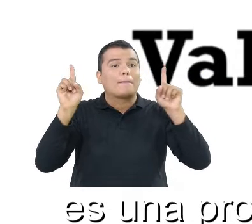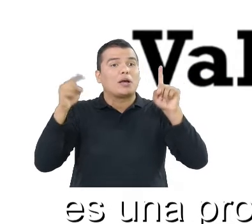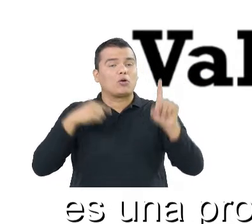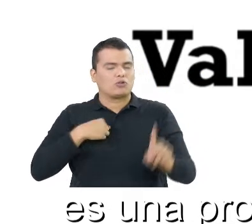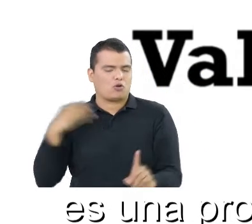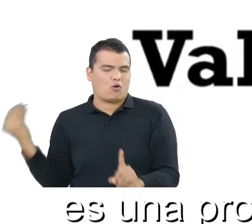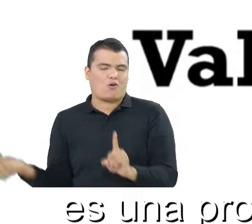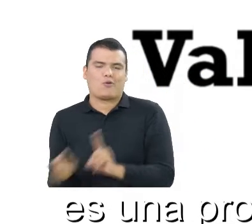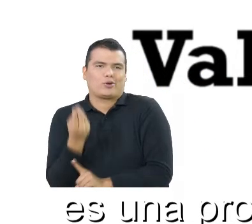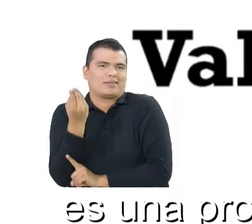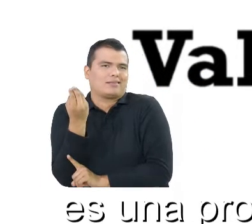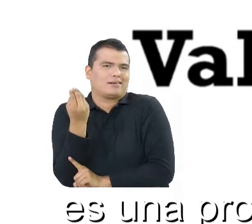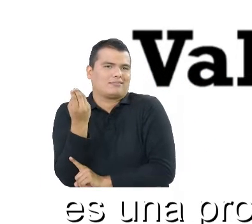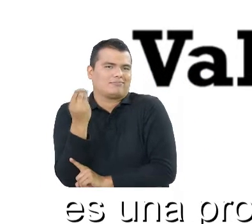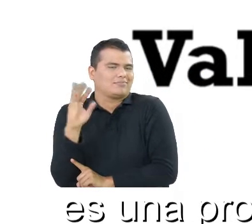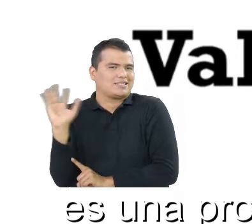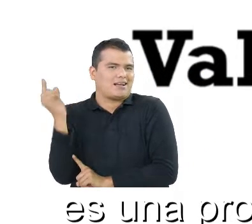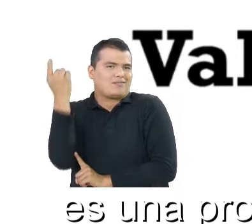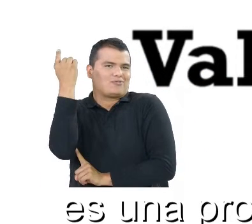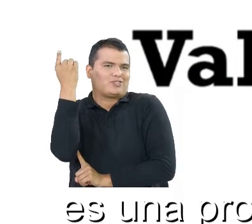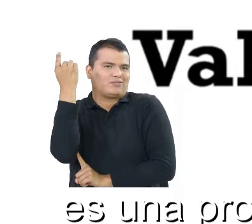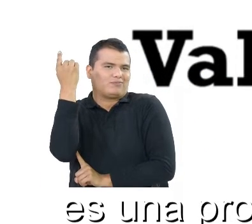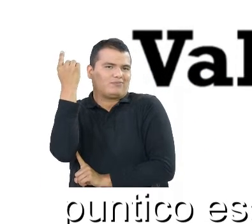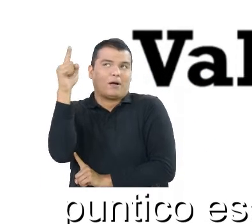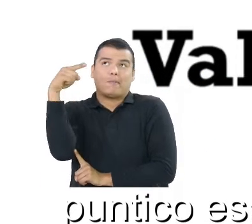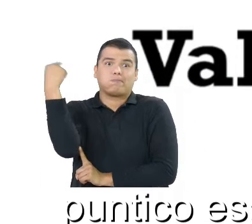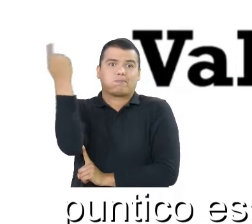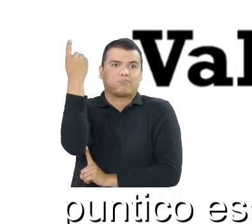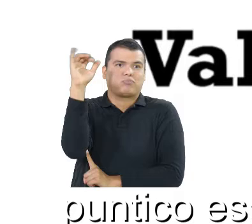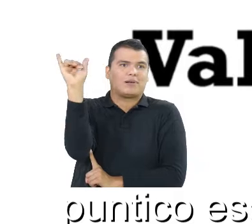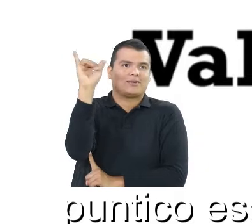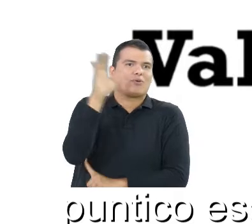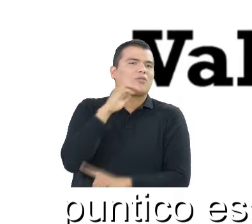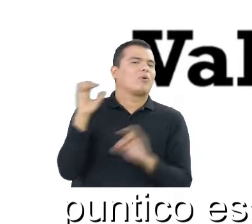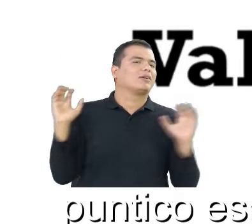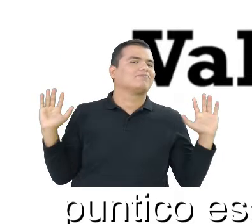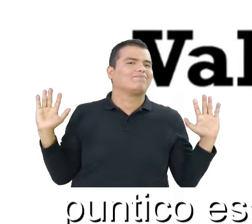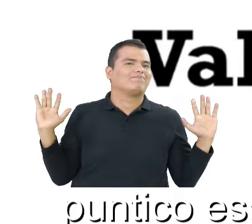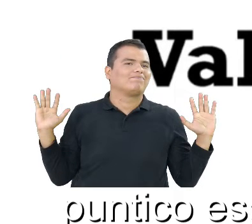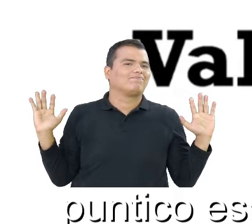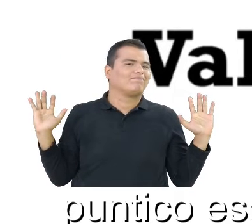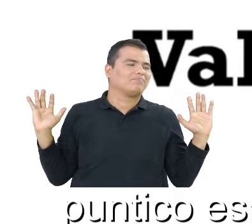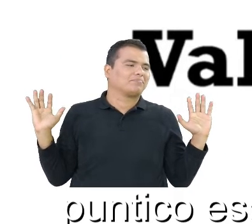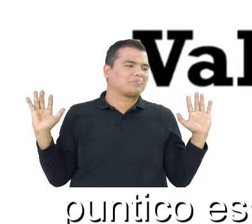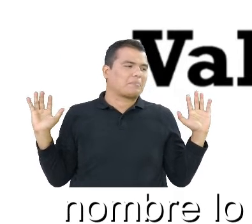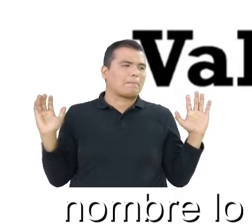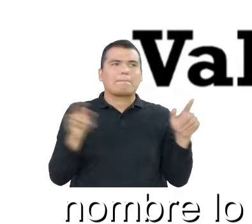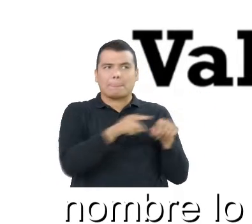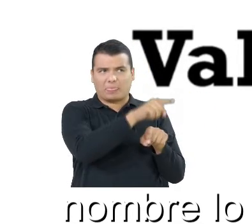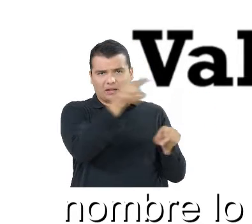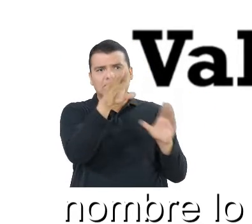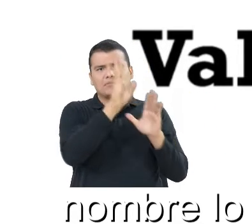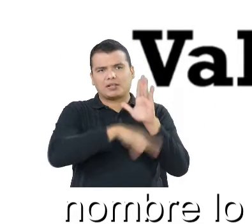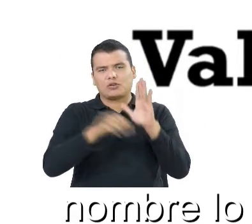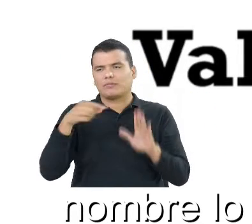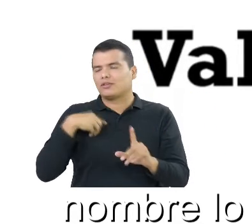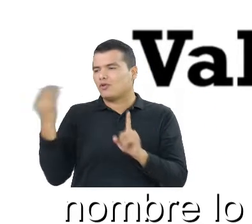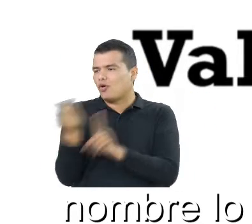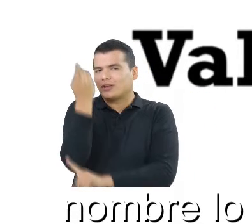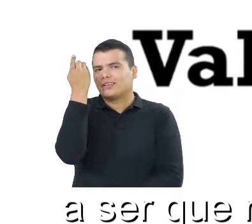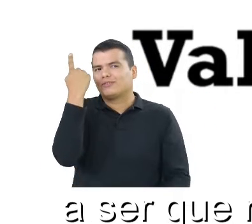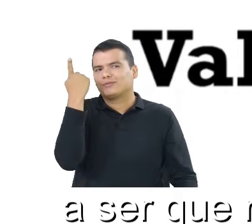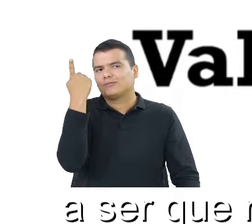su nombre lo dice, que es única y que no va a hacer que ninguno de los otros productos, así sean más baratos, puedan competir